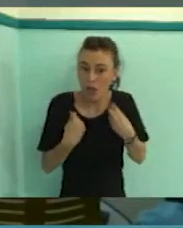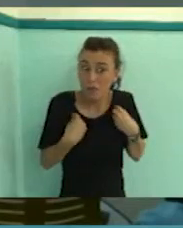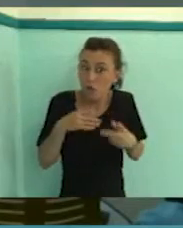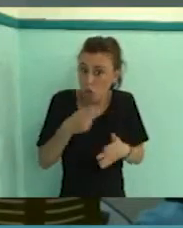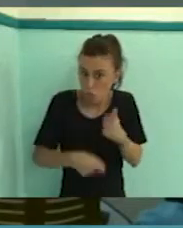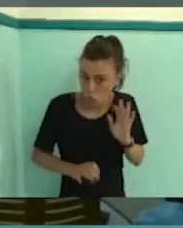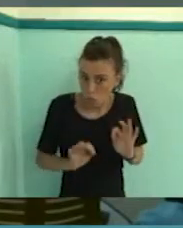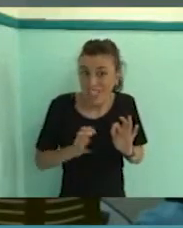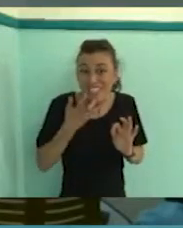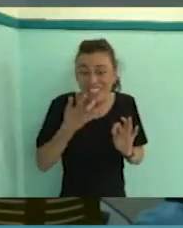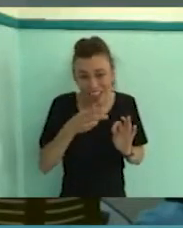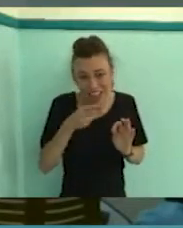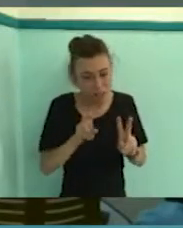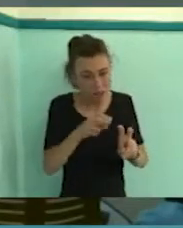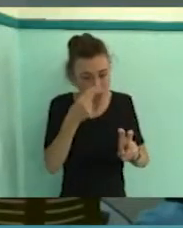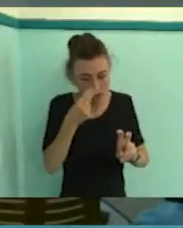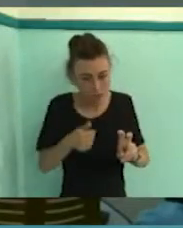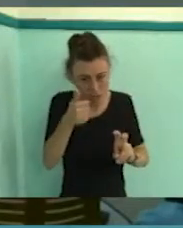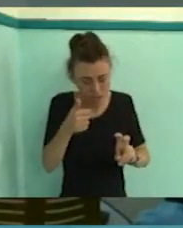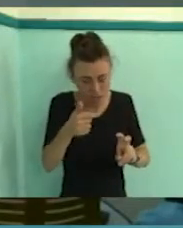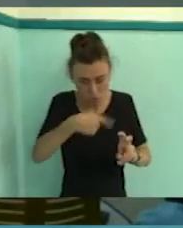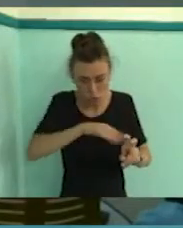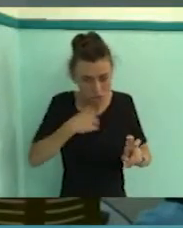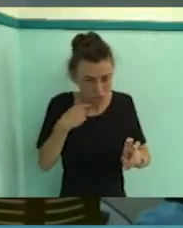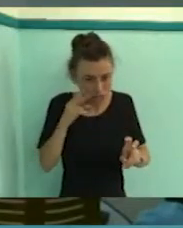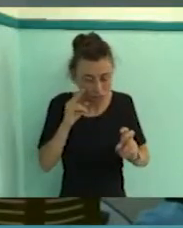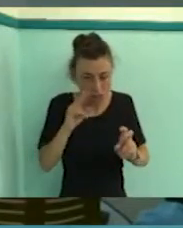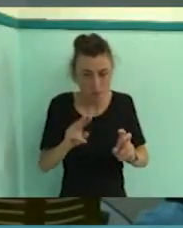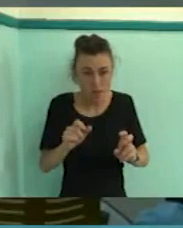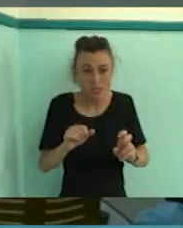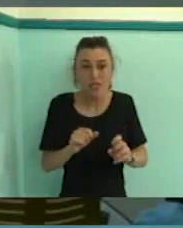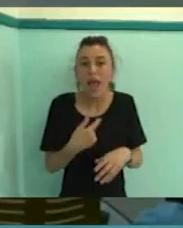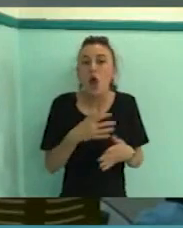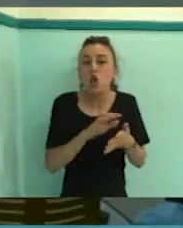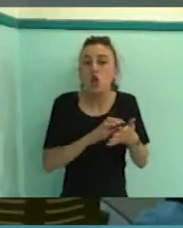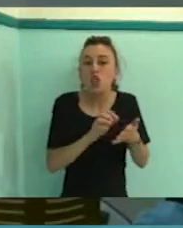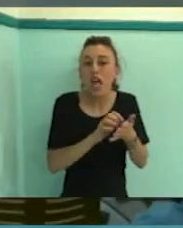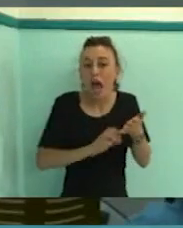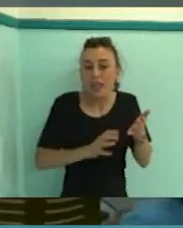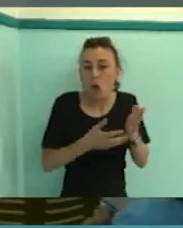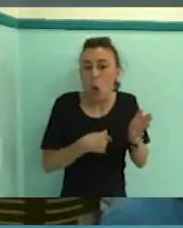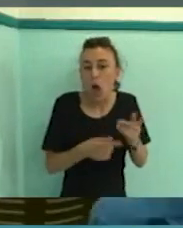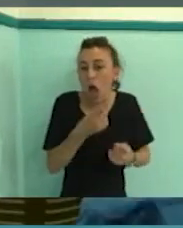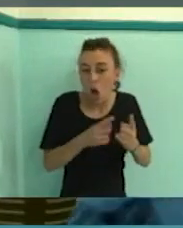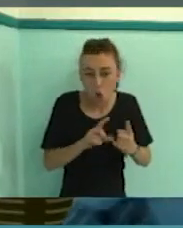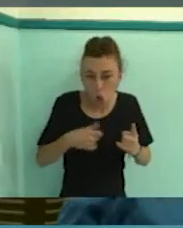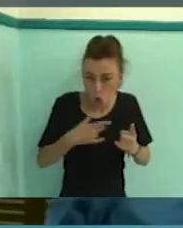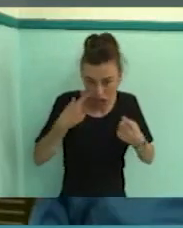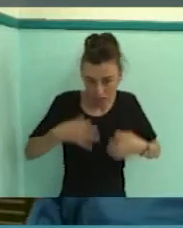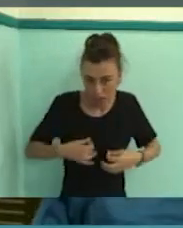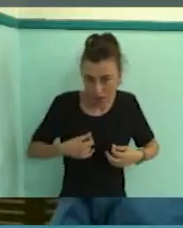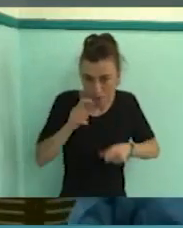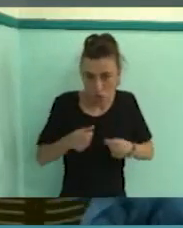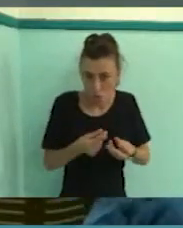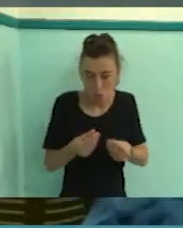tema y queréis realmente ver si lo que yo os estoy diciendo son cuatro eh artículos í aislados o es la realidad de muchas personas tenéis este vídeo en mi perfil vale ese